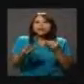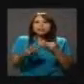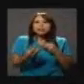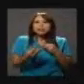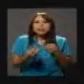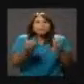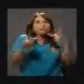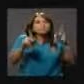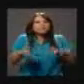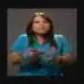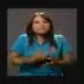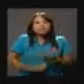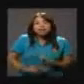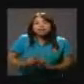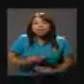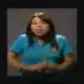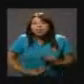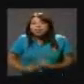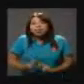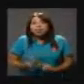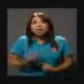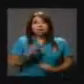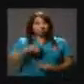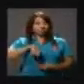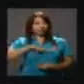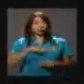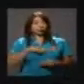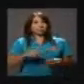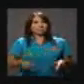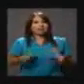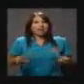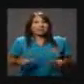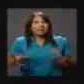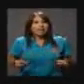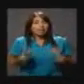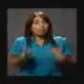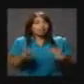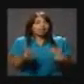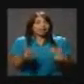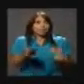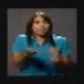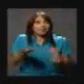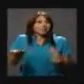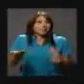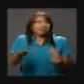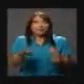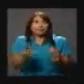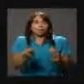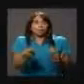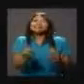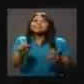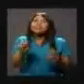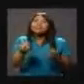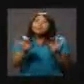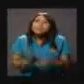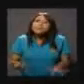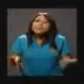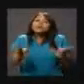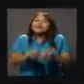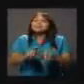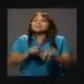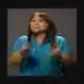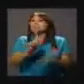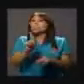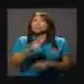muchas personas estar gastando nosotros en cosas que evidentemente no son importantes pero no son prioritarias